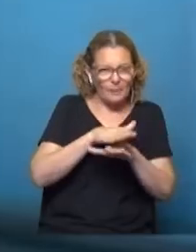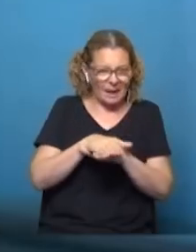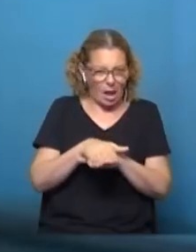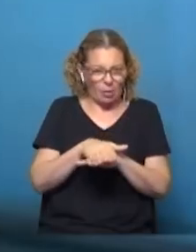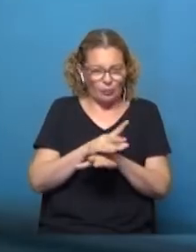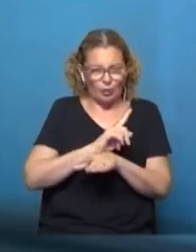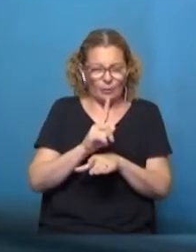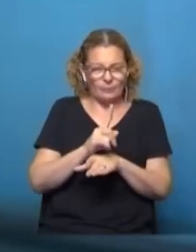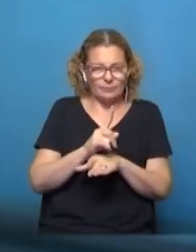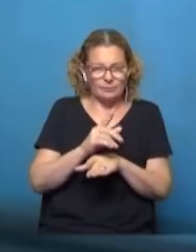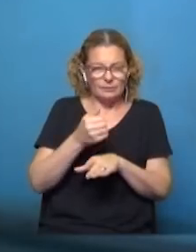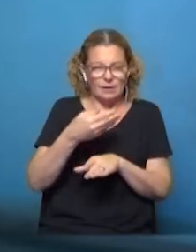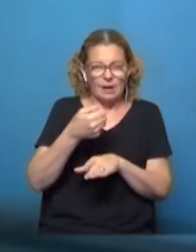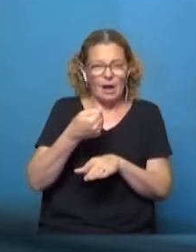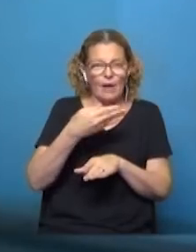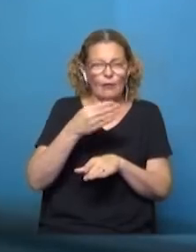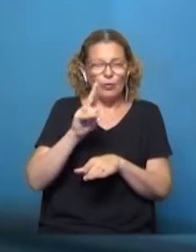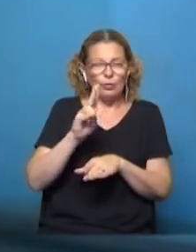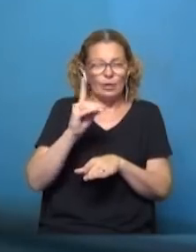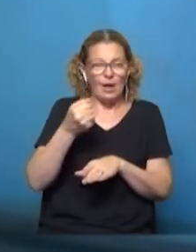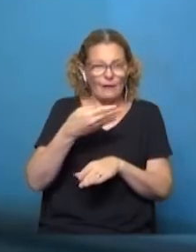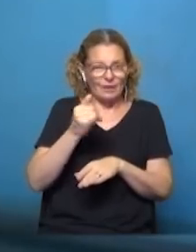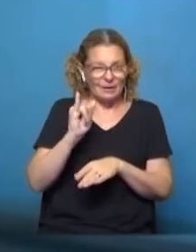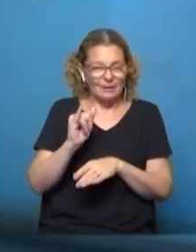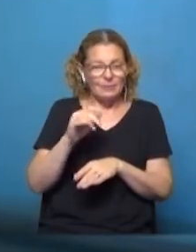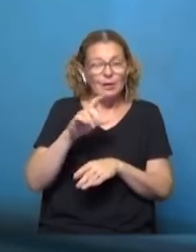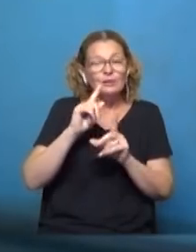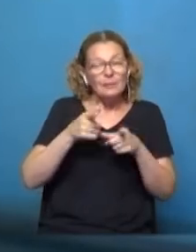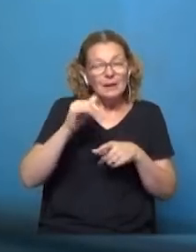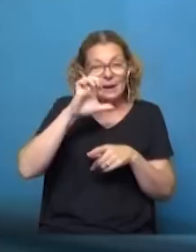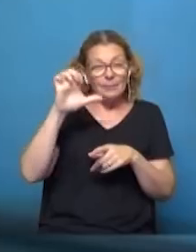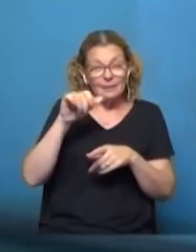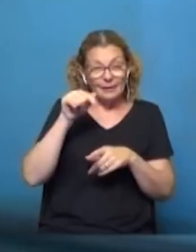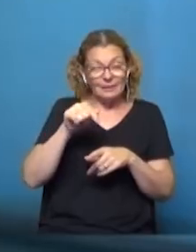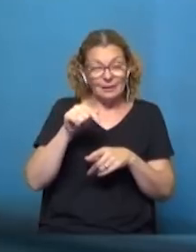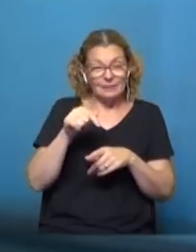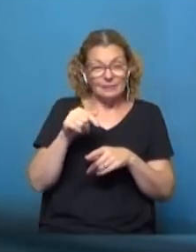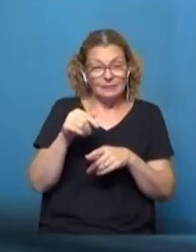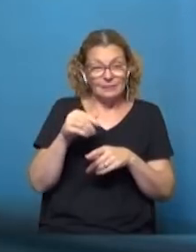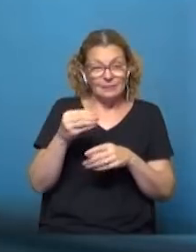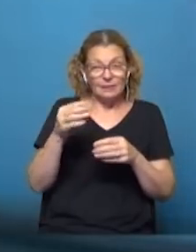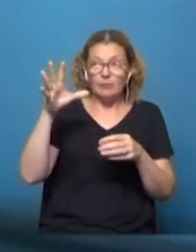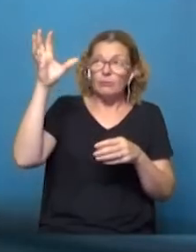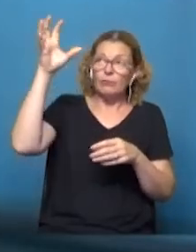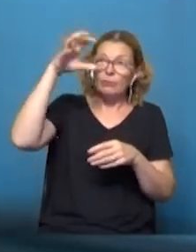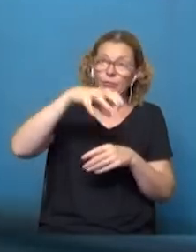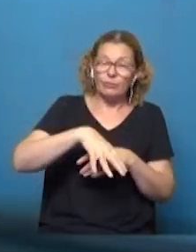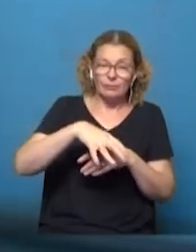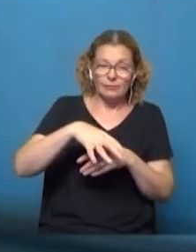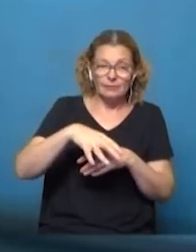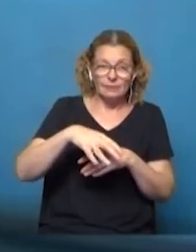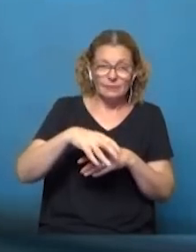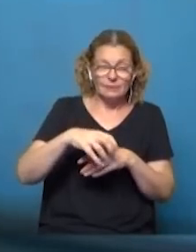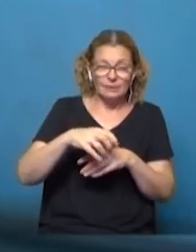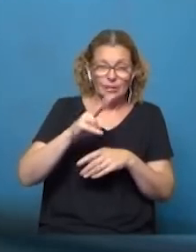y es de abu dhabi Pero además la empresa esta qué caso del cielo esta empresa